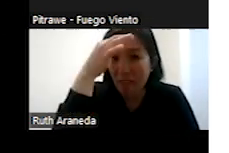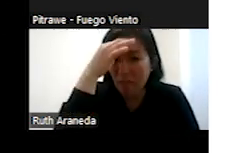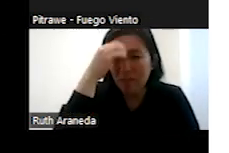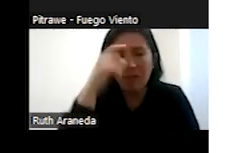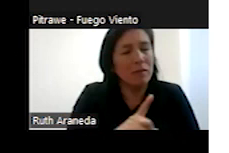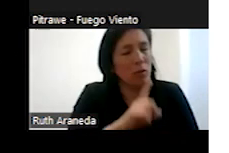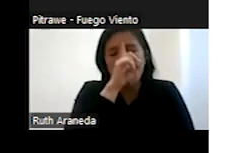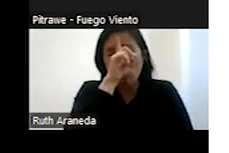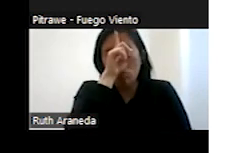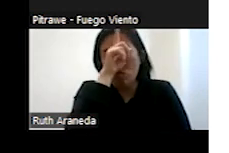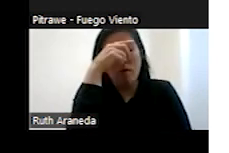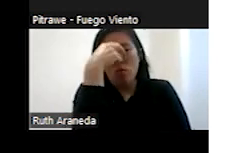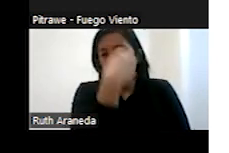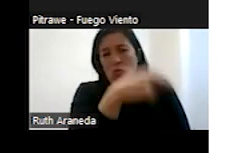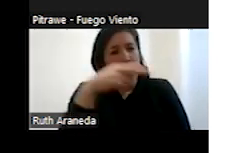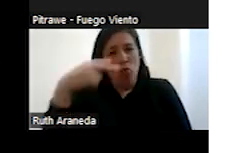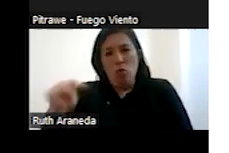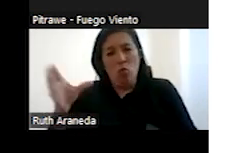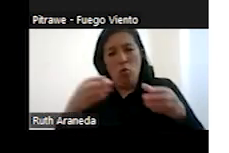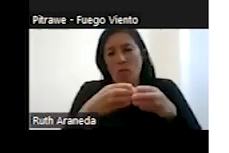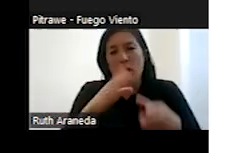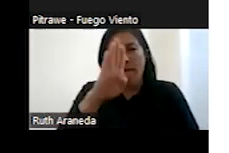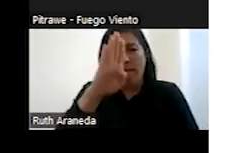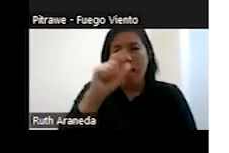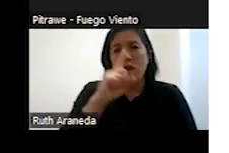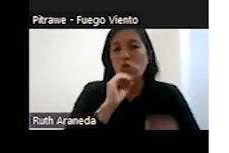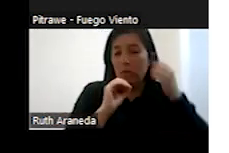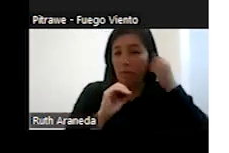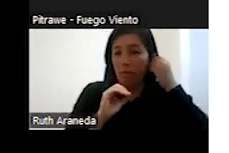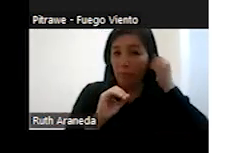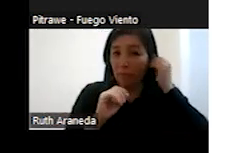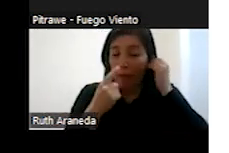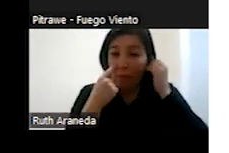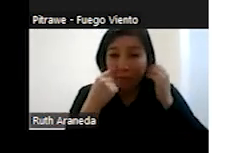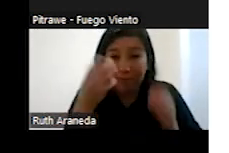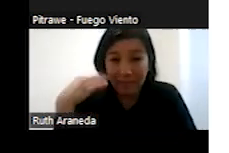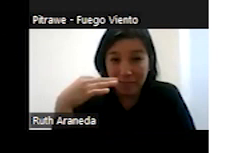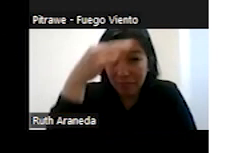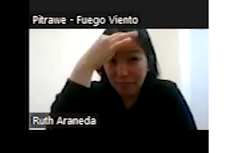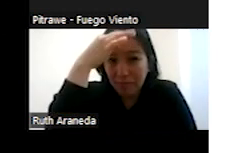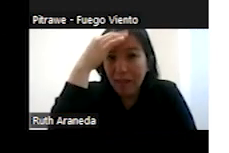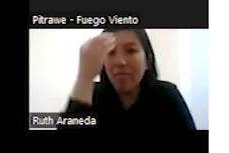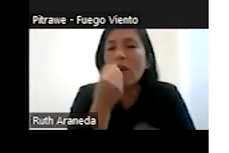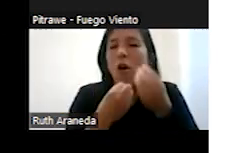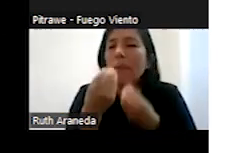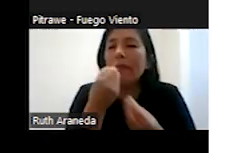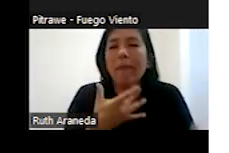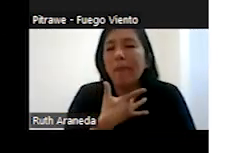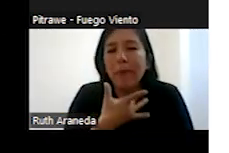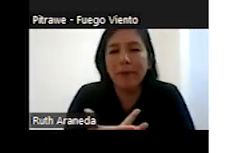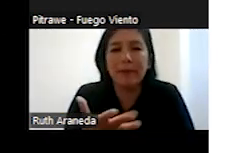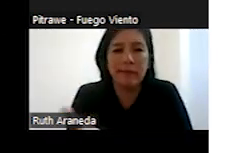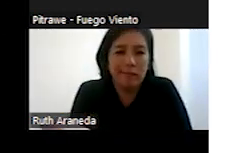comunes en los grupos vato. Se piensa que estas enfermedades nutricionales tienen que ver con